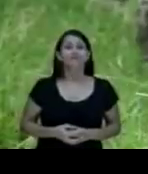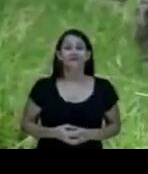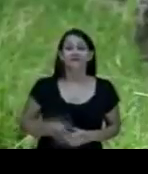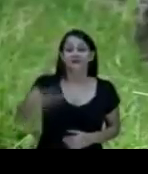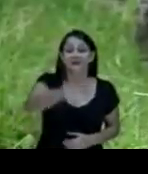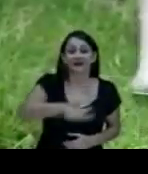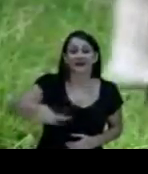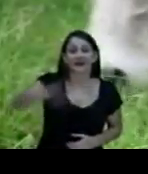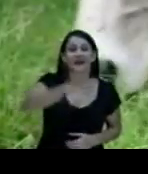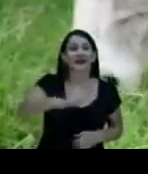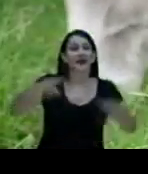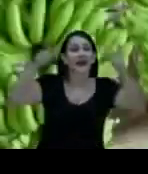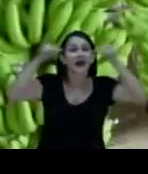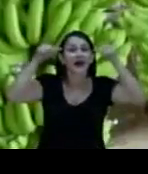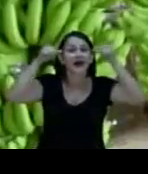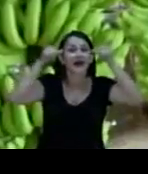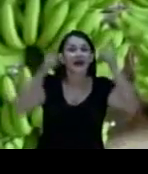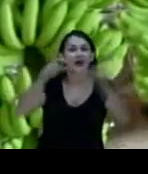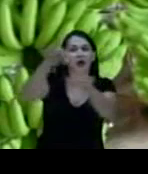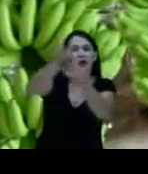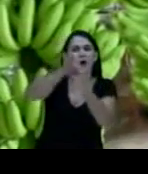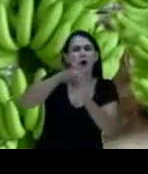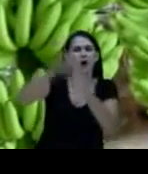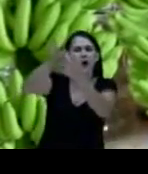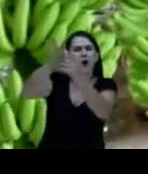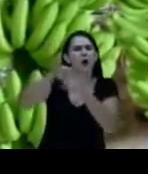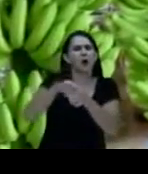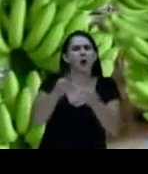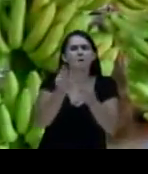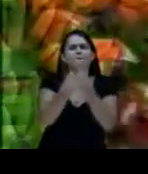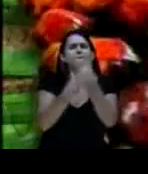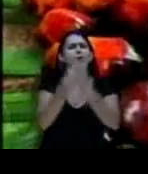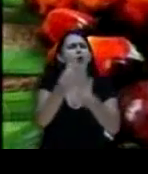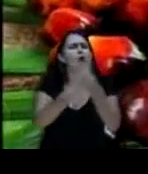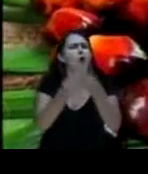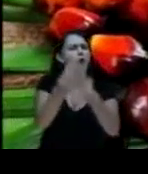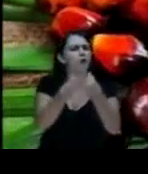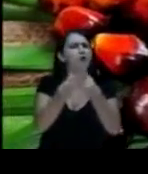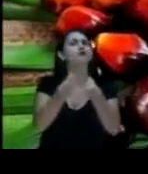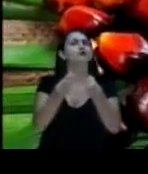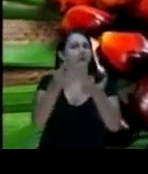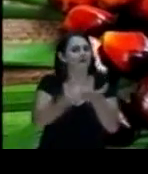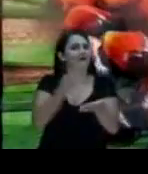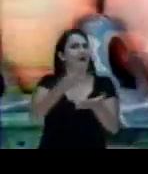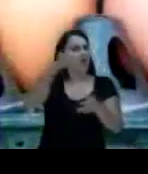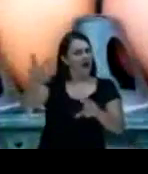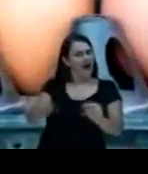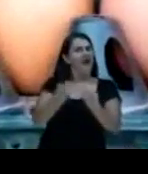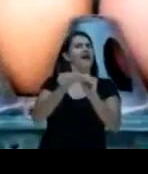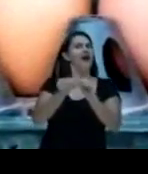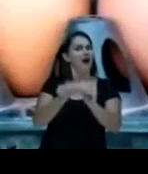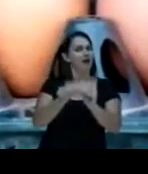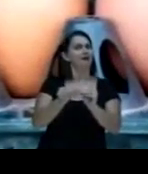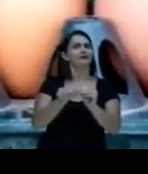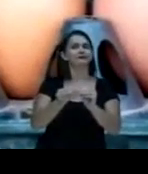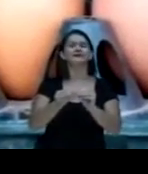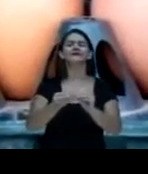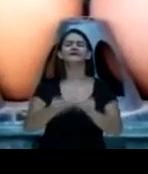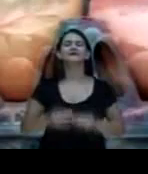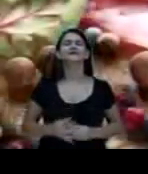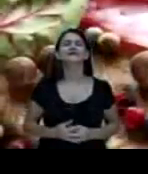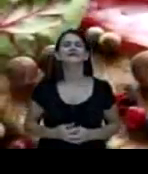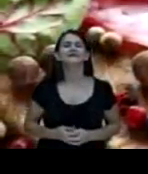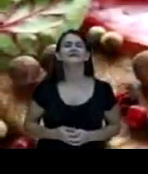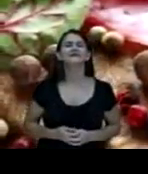Bajo de participar en procesos de desarrollo. Tratamos de gestionar recursos, tratamos